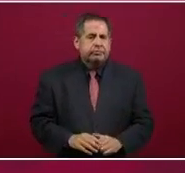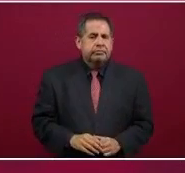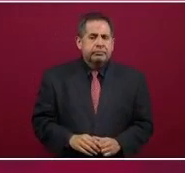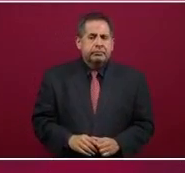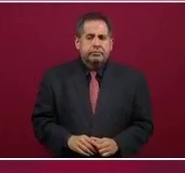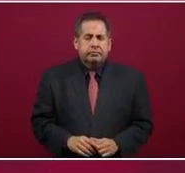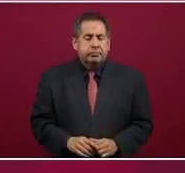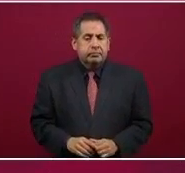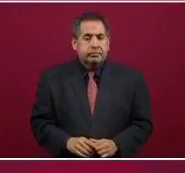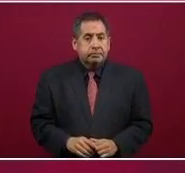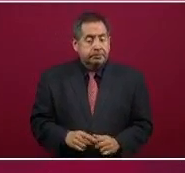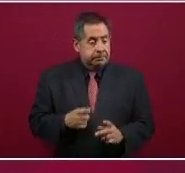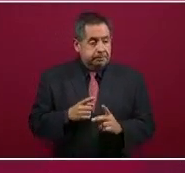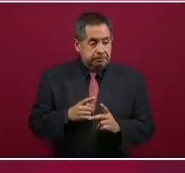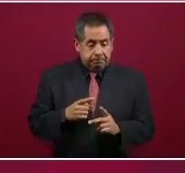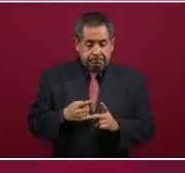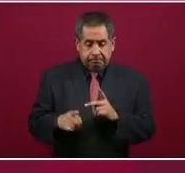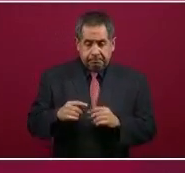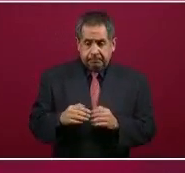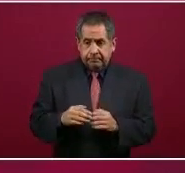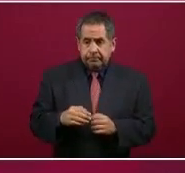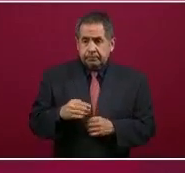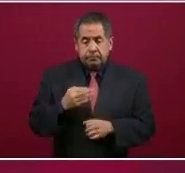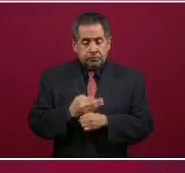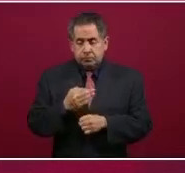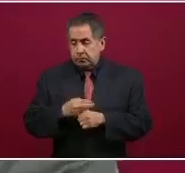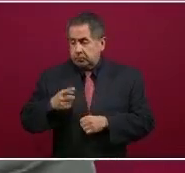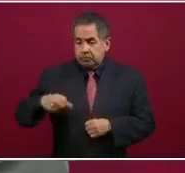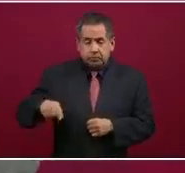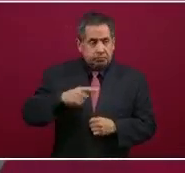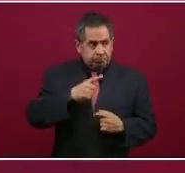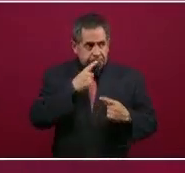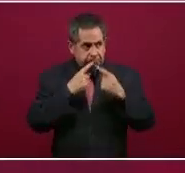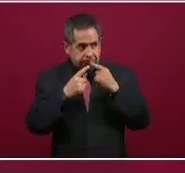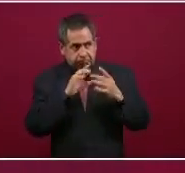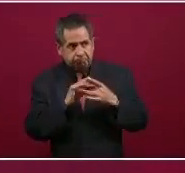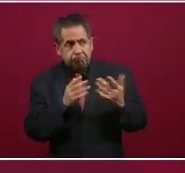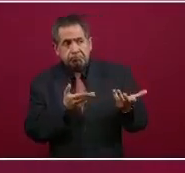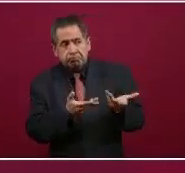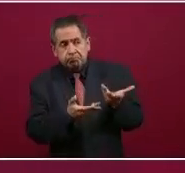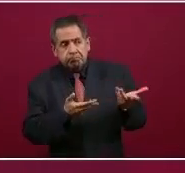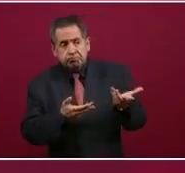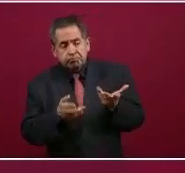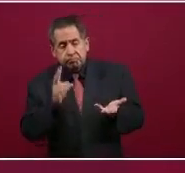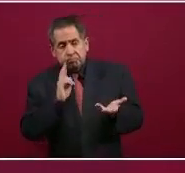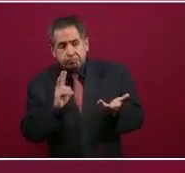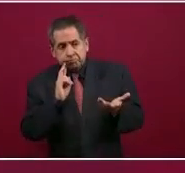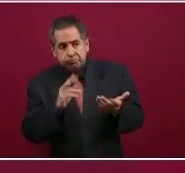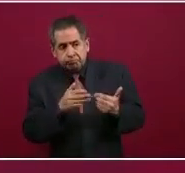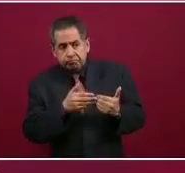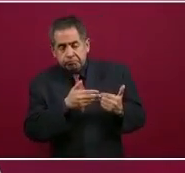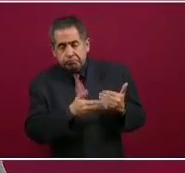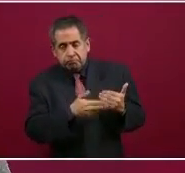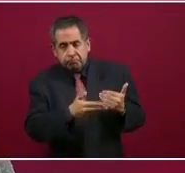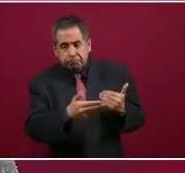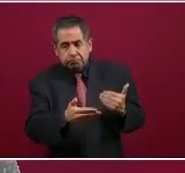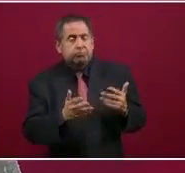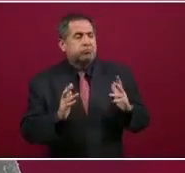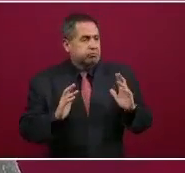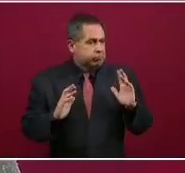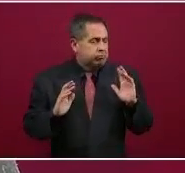A partir de las gestiones que se hagan, que tienen